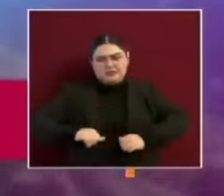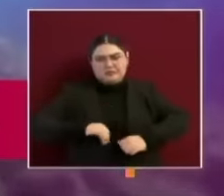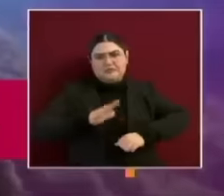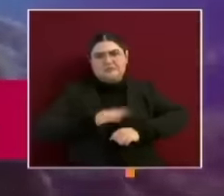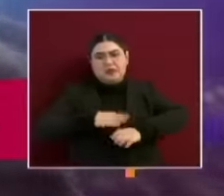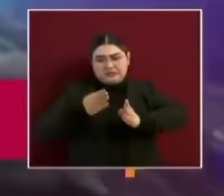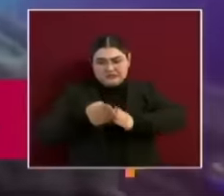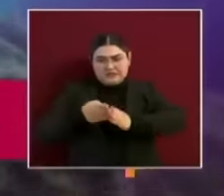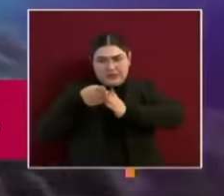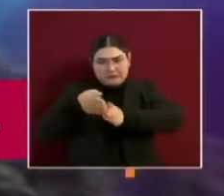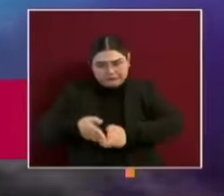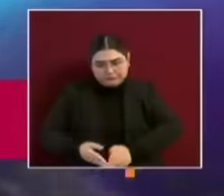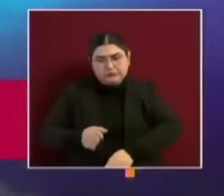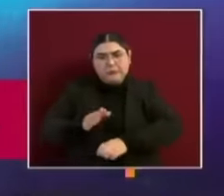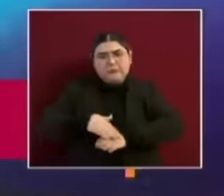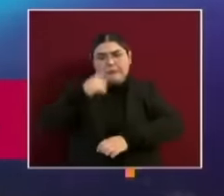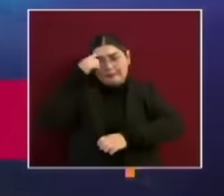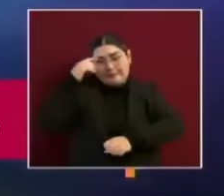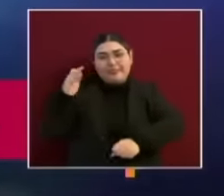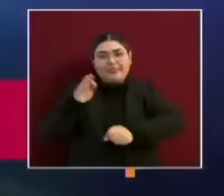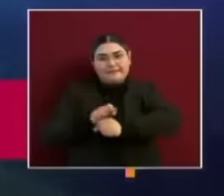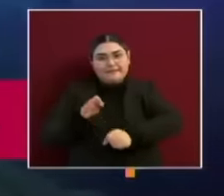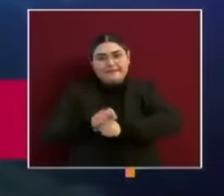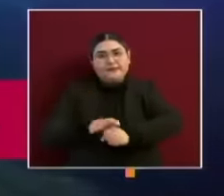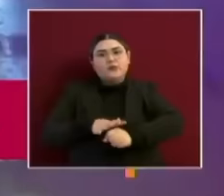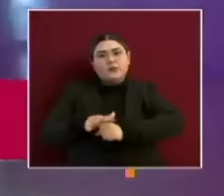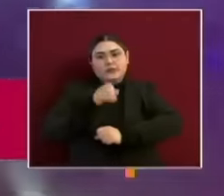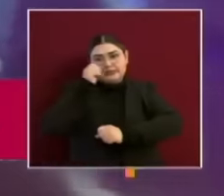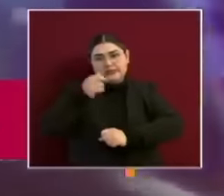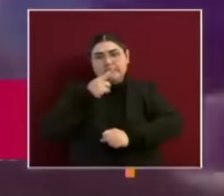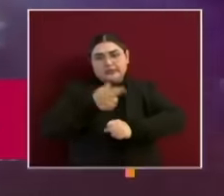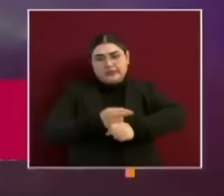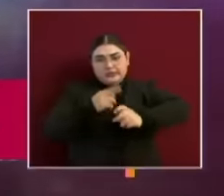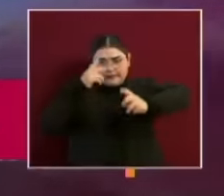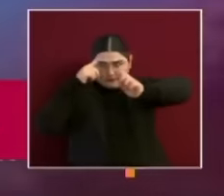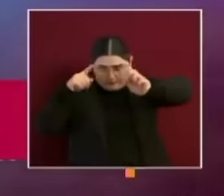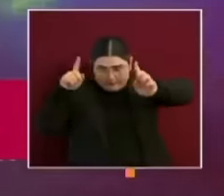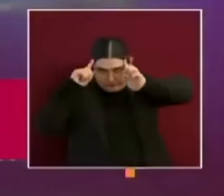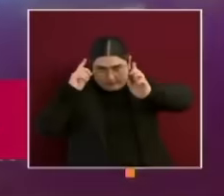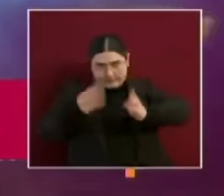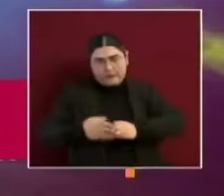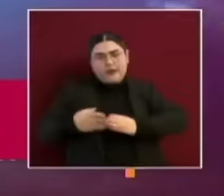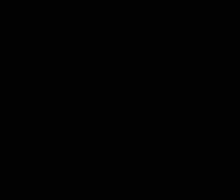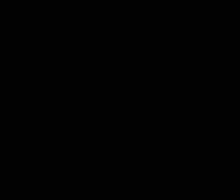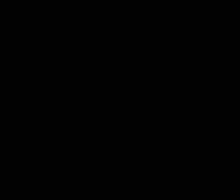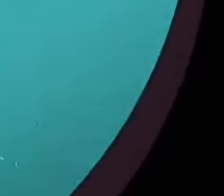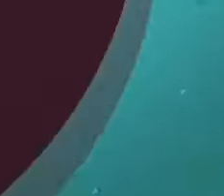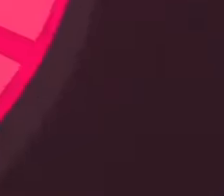todo el respaldo de la Secretaría de Marina.